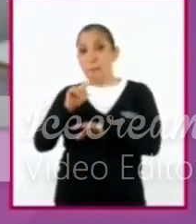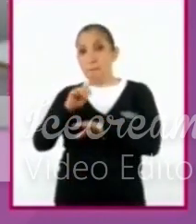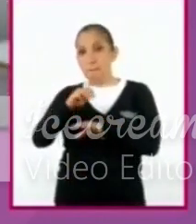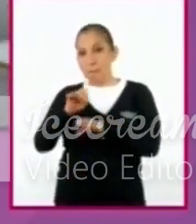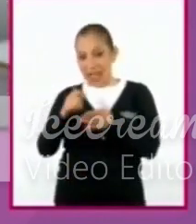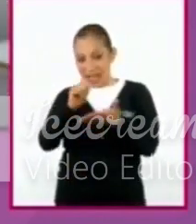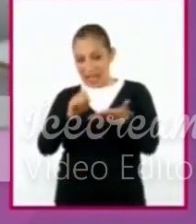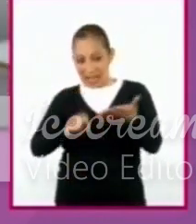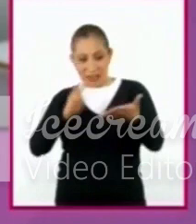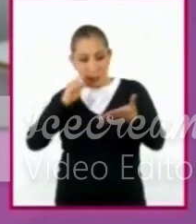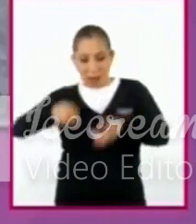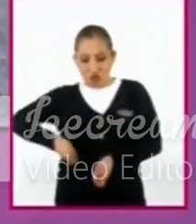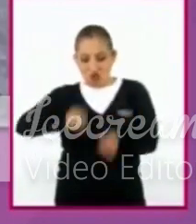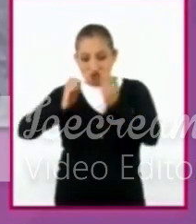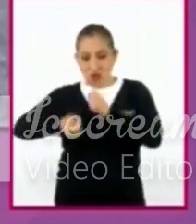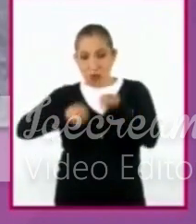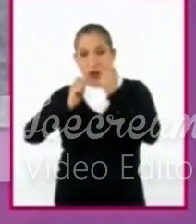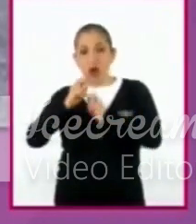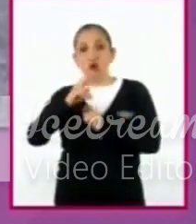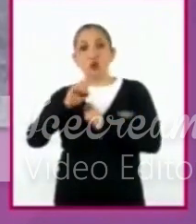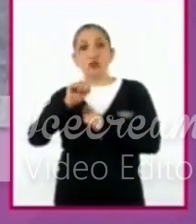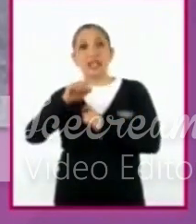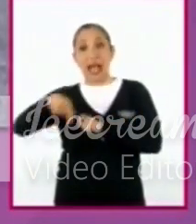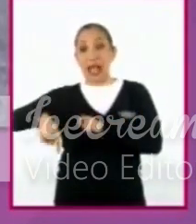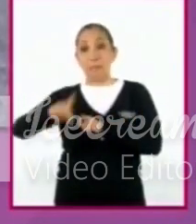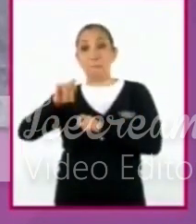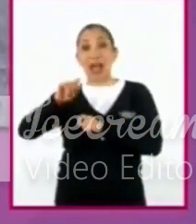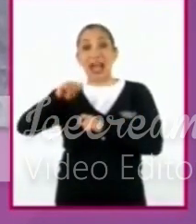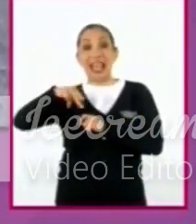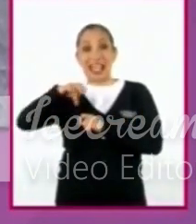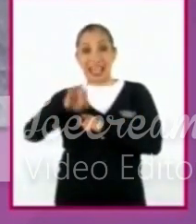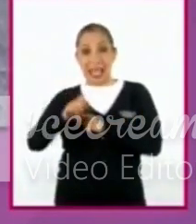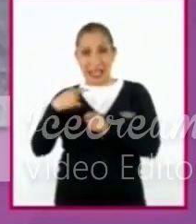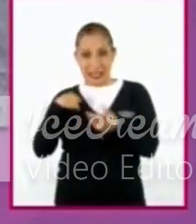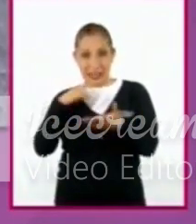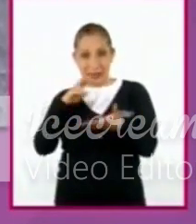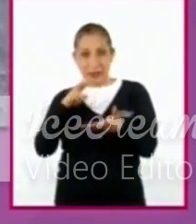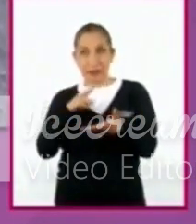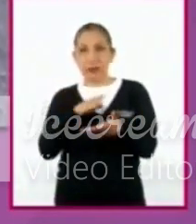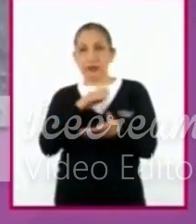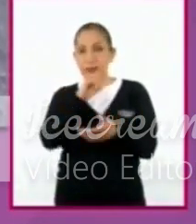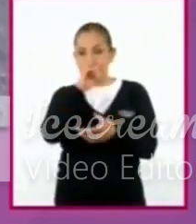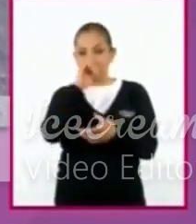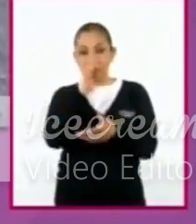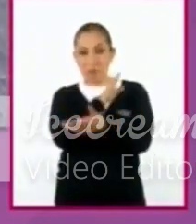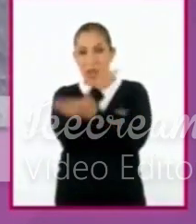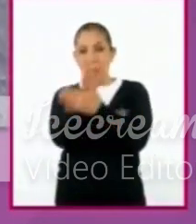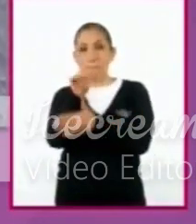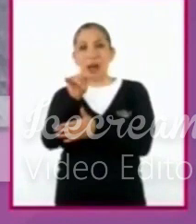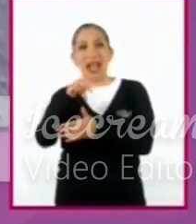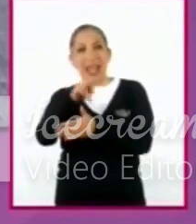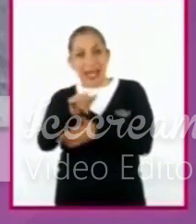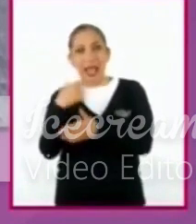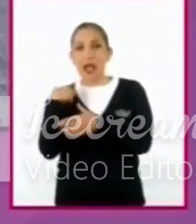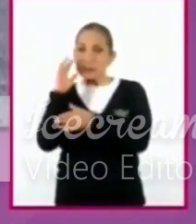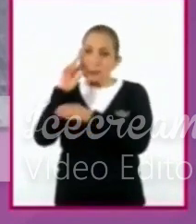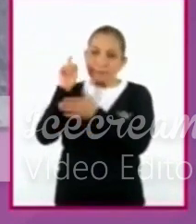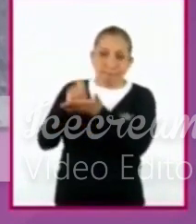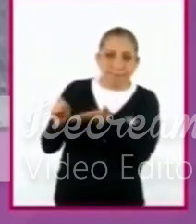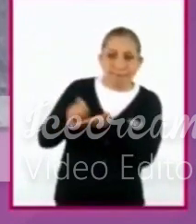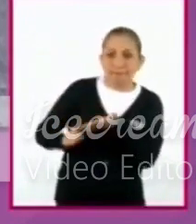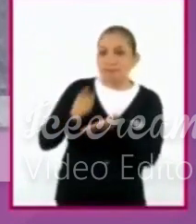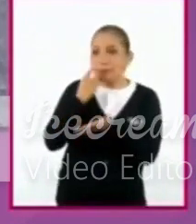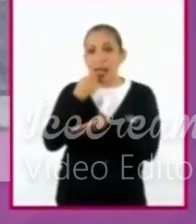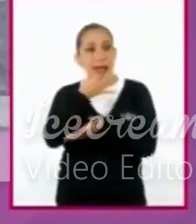excavaciones que iba a realizar Ruz en Palenque. Va a Palenque, hace su informe para